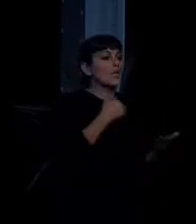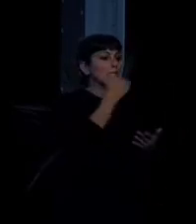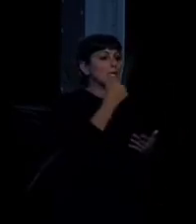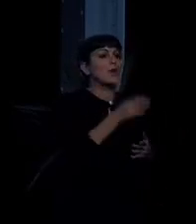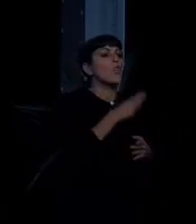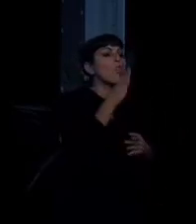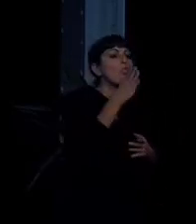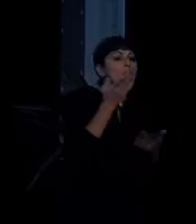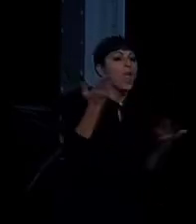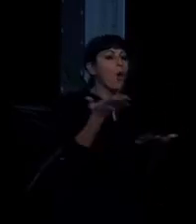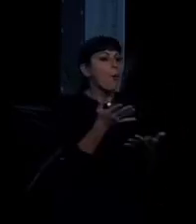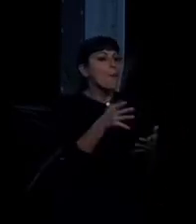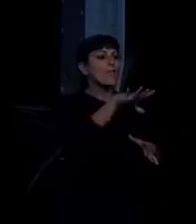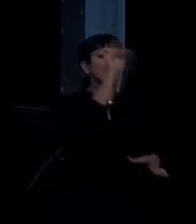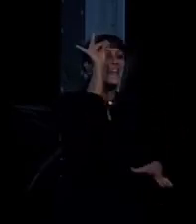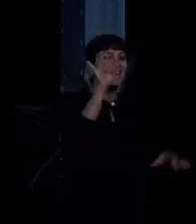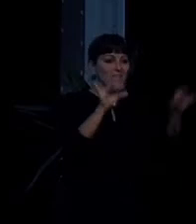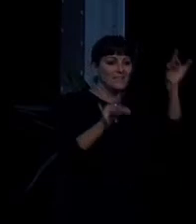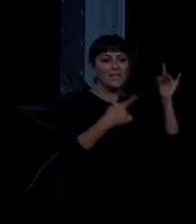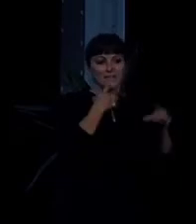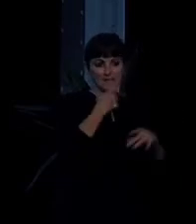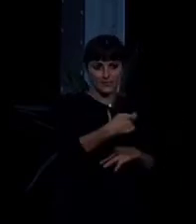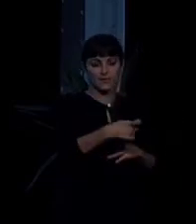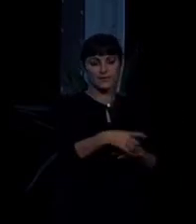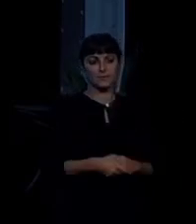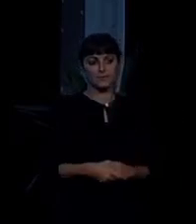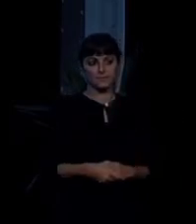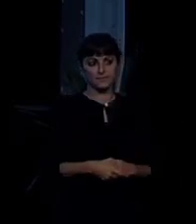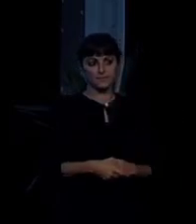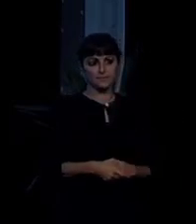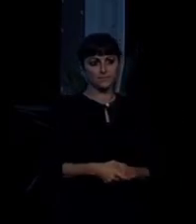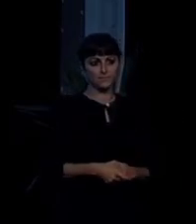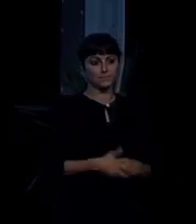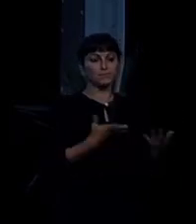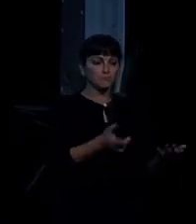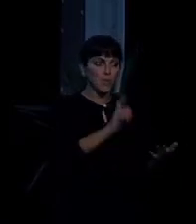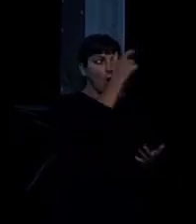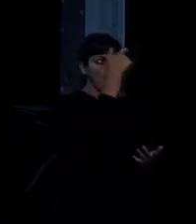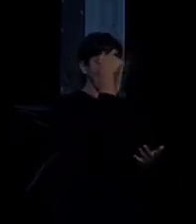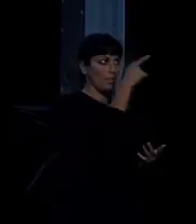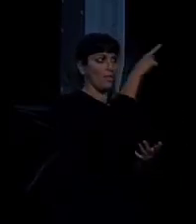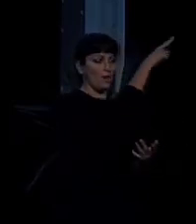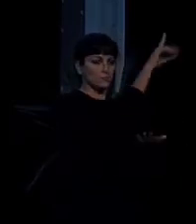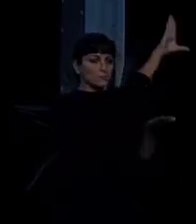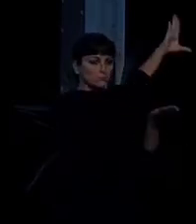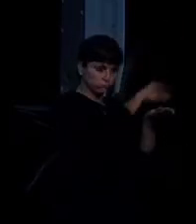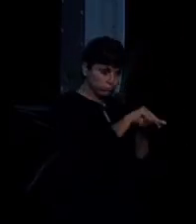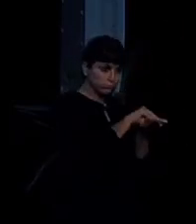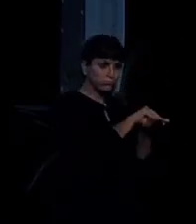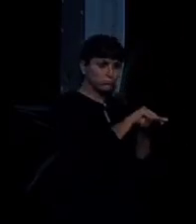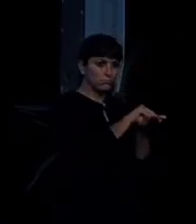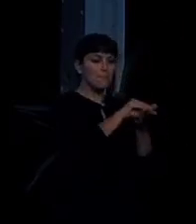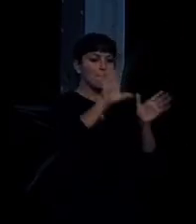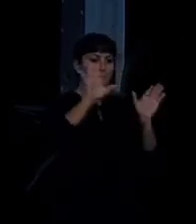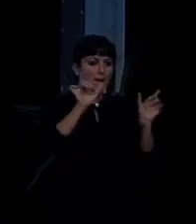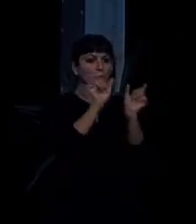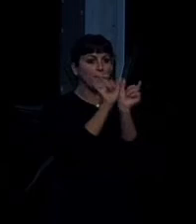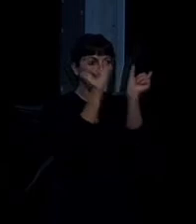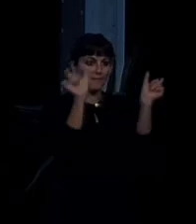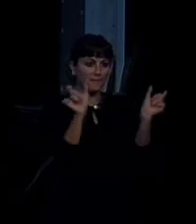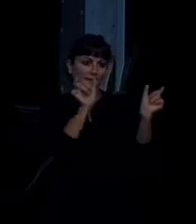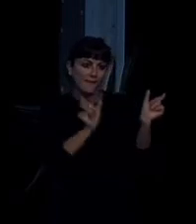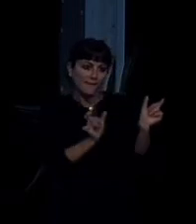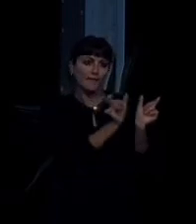¿no? A mí me parecía importante romper el concepto de Foucault en el centro mismo de su estructura y meter la variable sexismo,